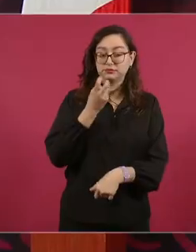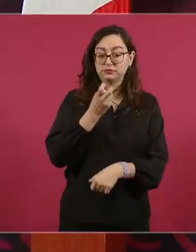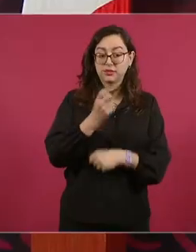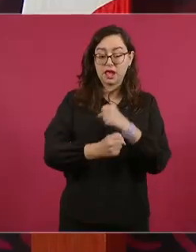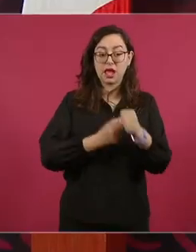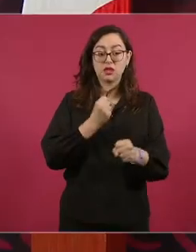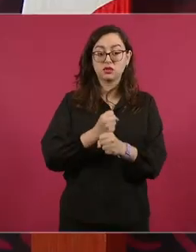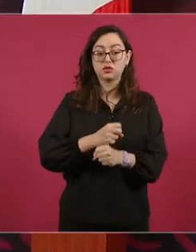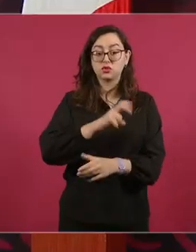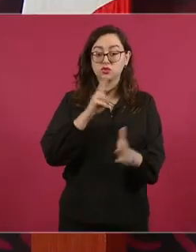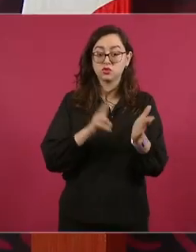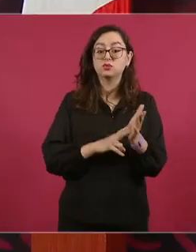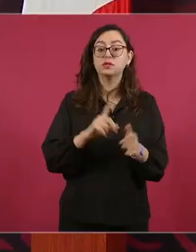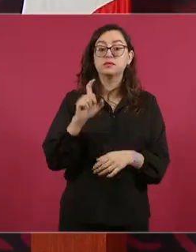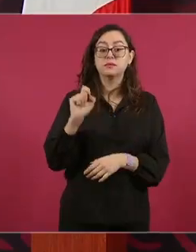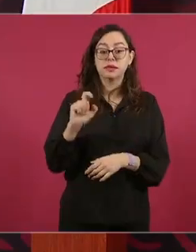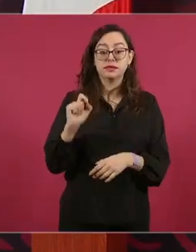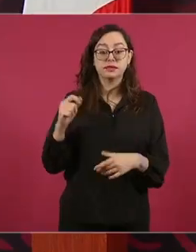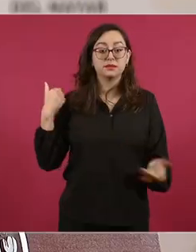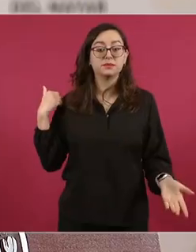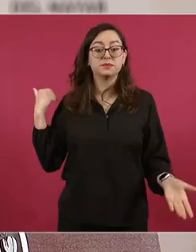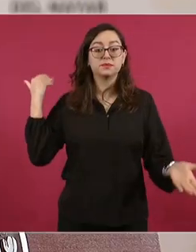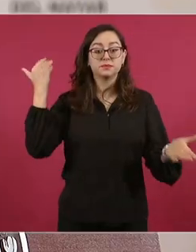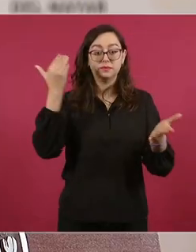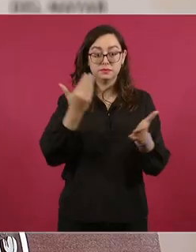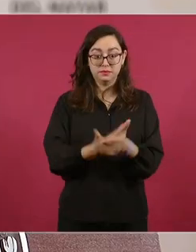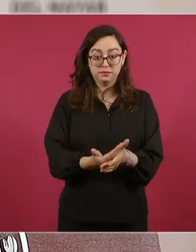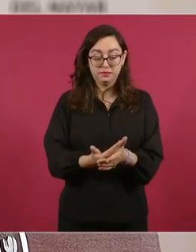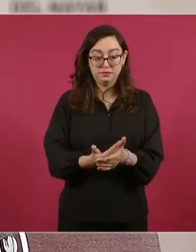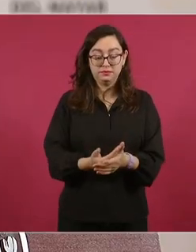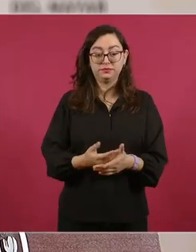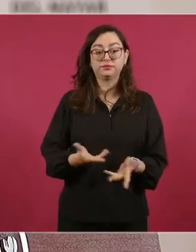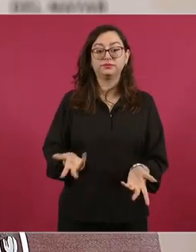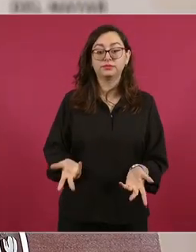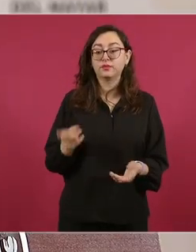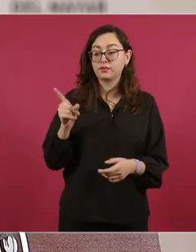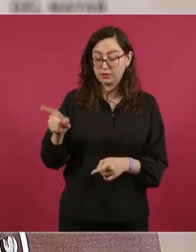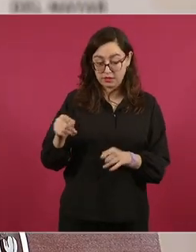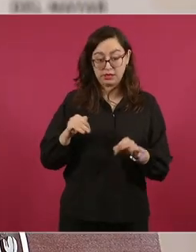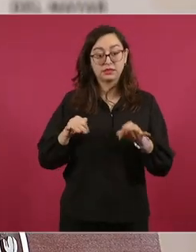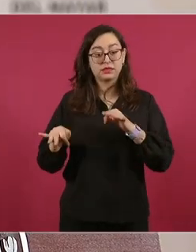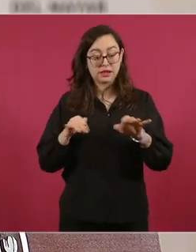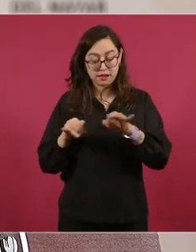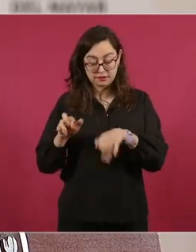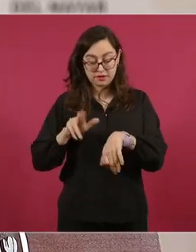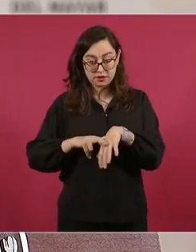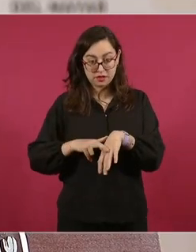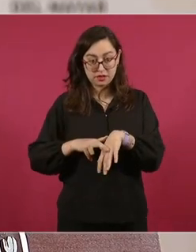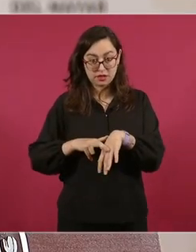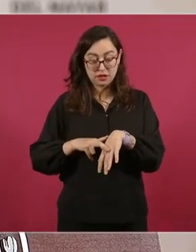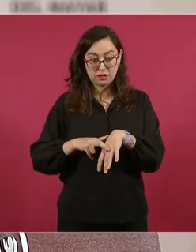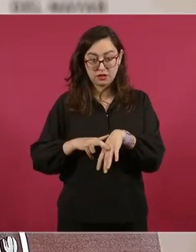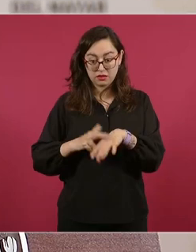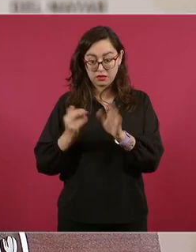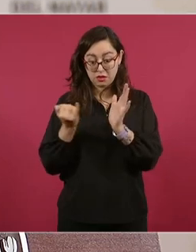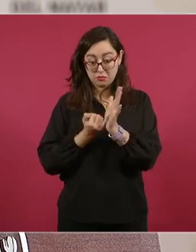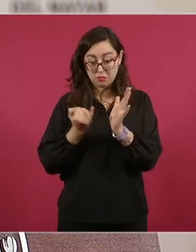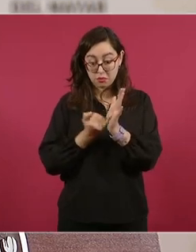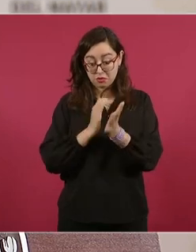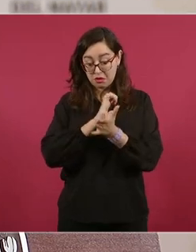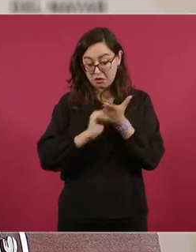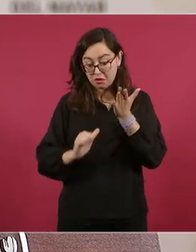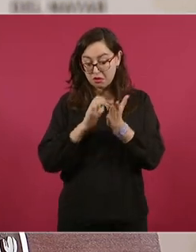¿saben cuánto ha sido el ahorro para los trabajadores solo por esa